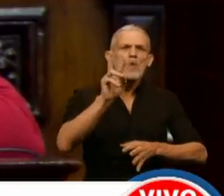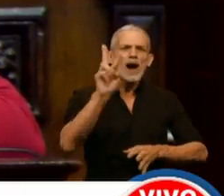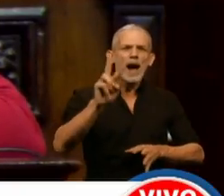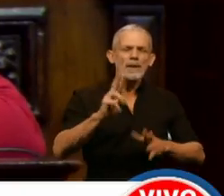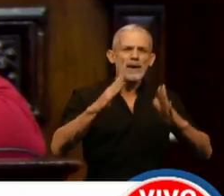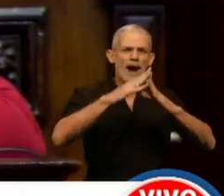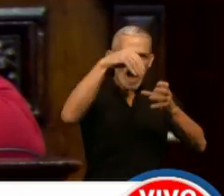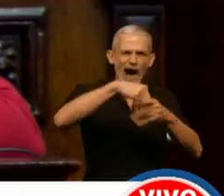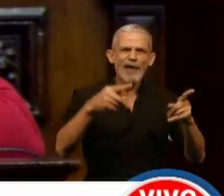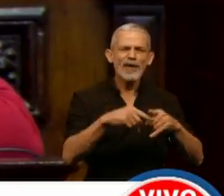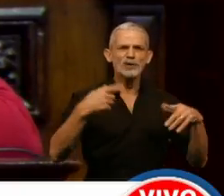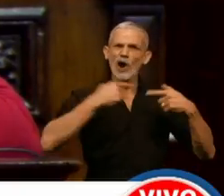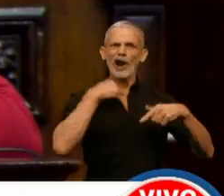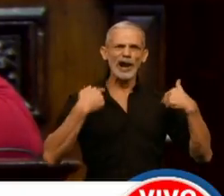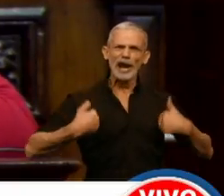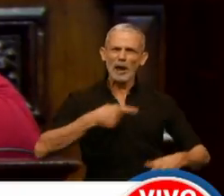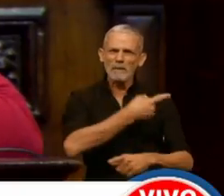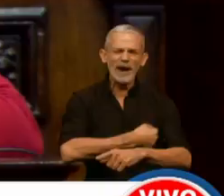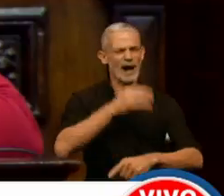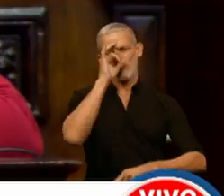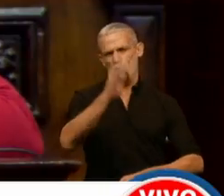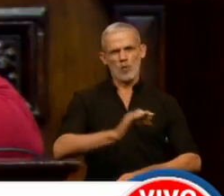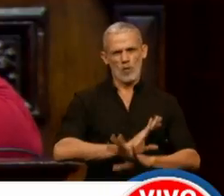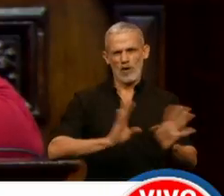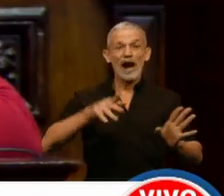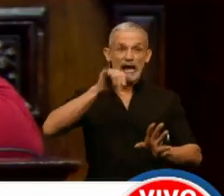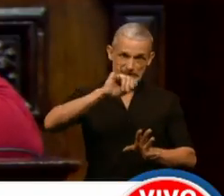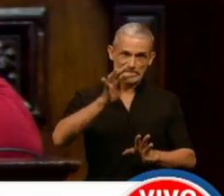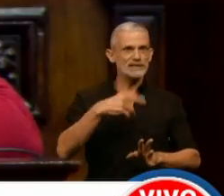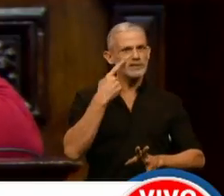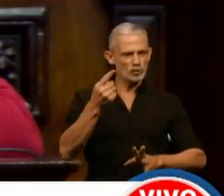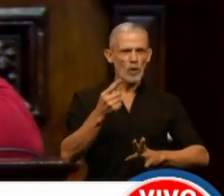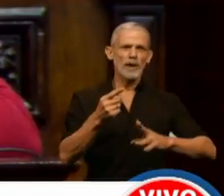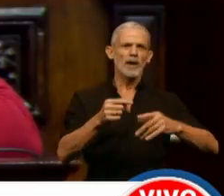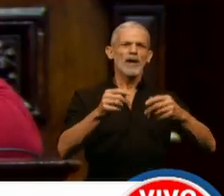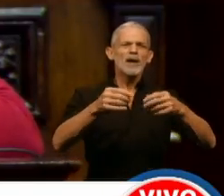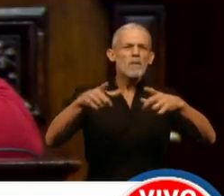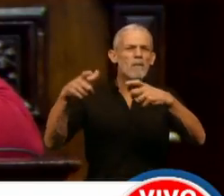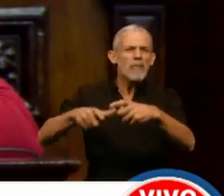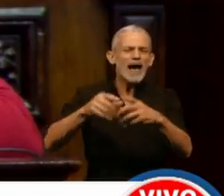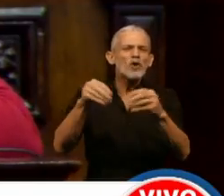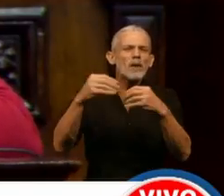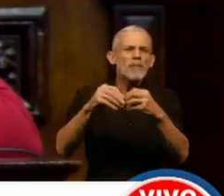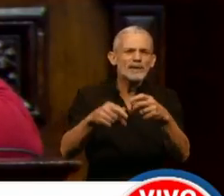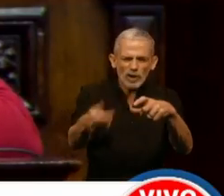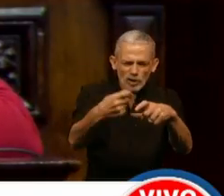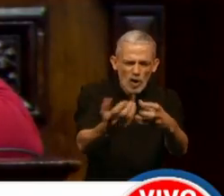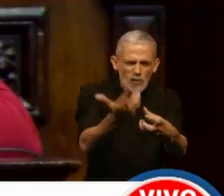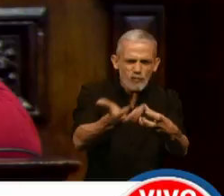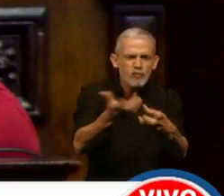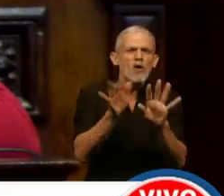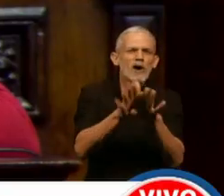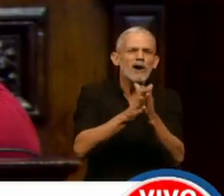remera en pleno invierno dentro de su casa ahora sí vi a gente prender platos de plástico descartable para poderse calefaccionar